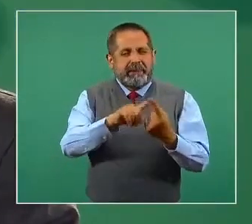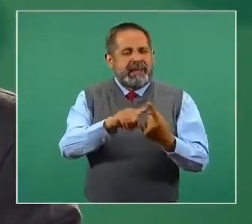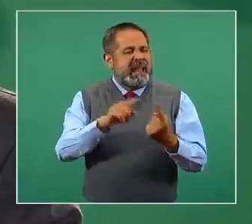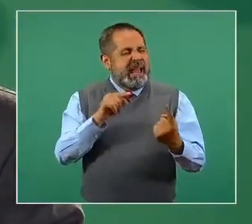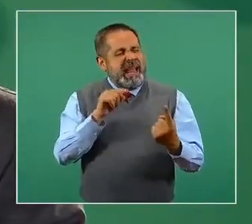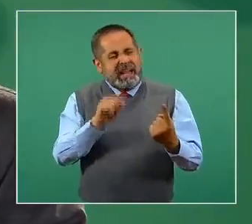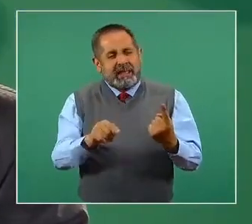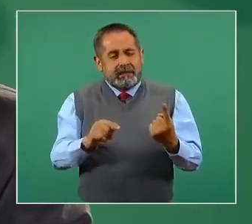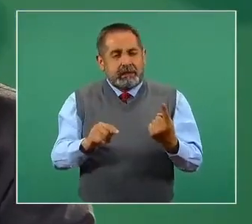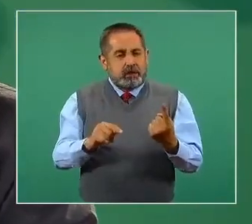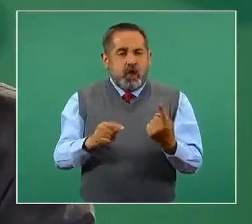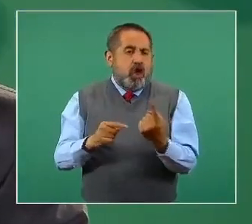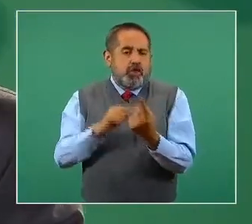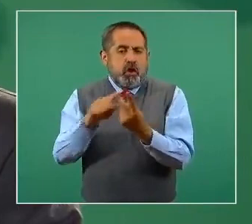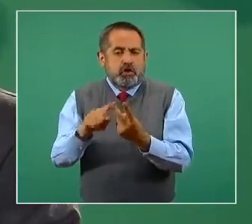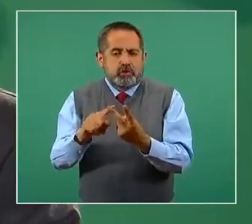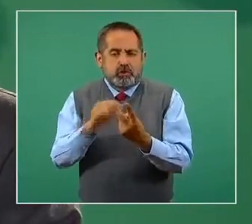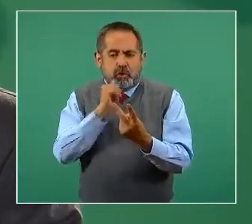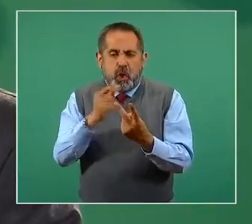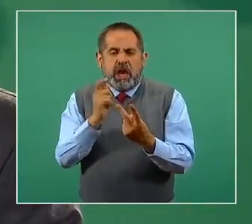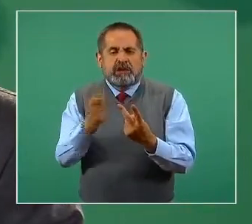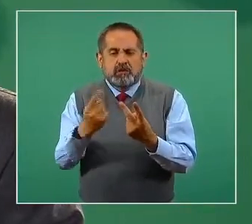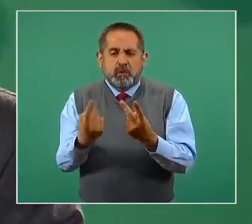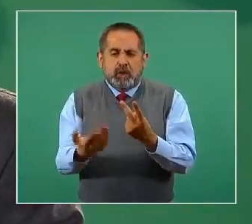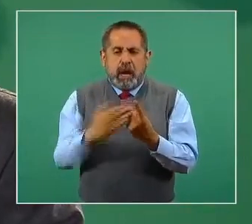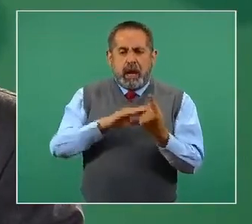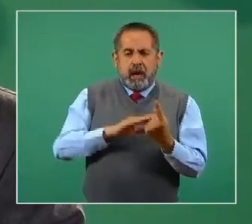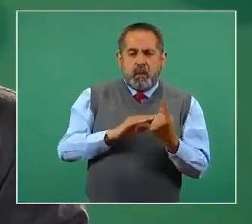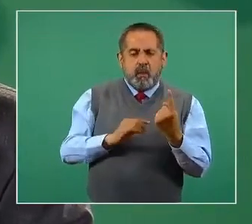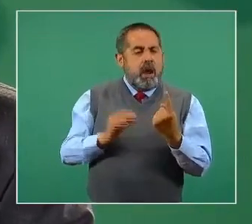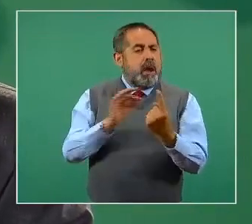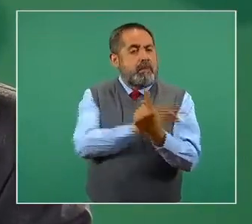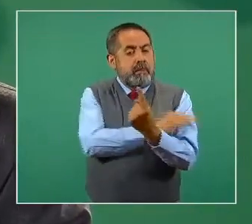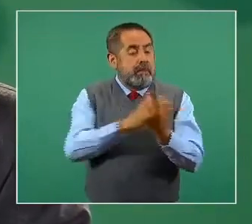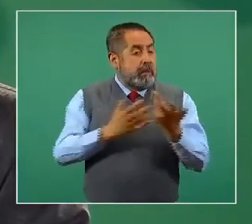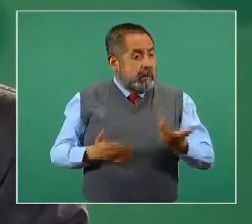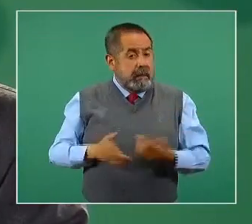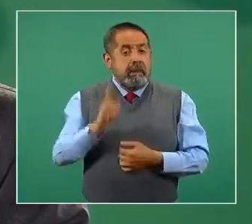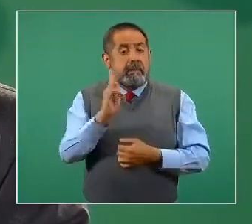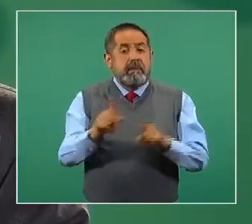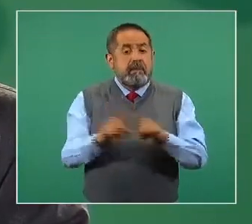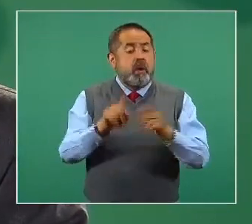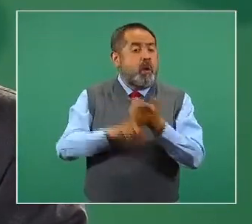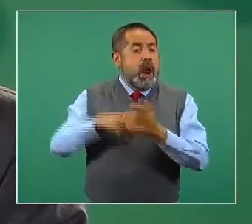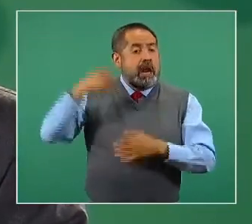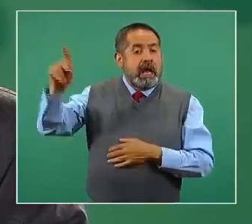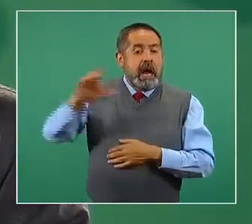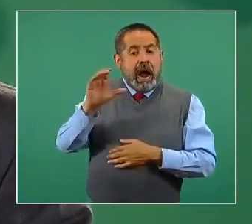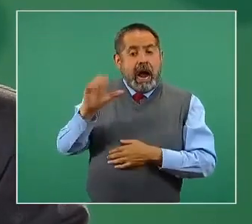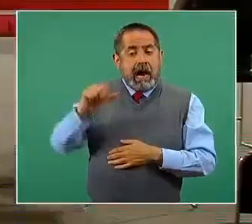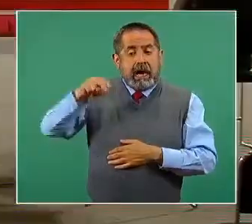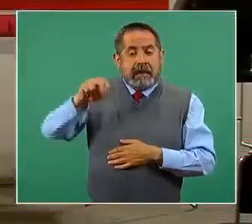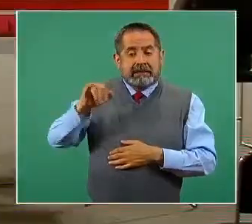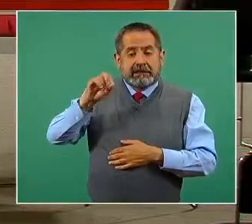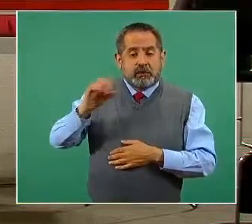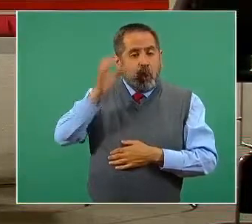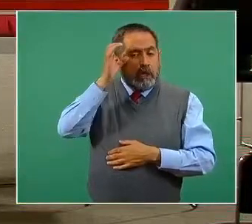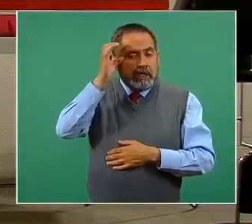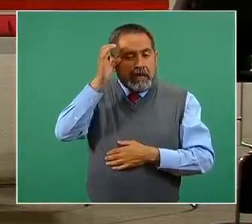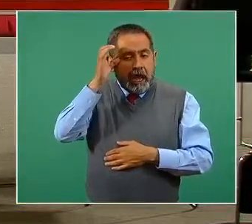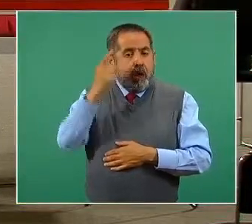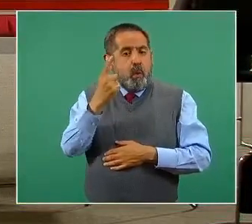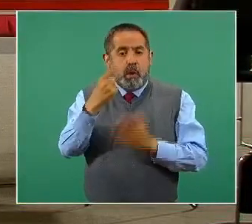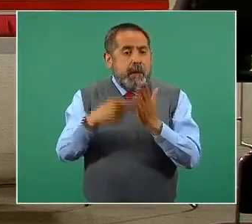ligera, porque en lugar de 2 dosis es 1 dosis. Semejante a lo que pasa con la vacuna china CanSino, que es de 1 sola